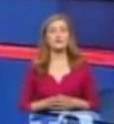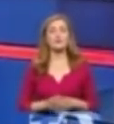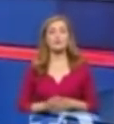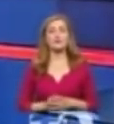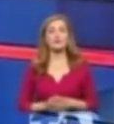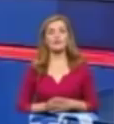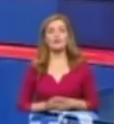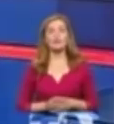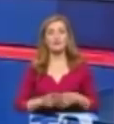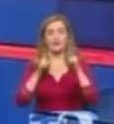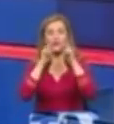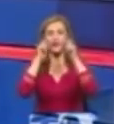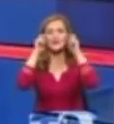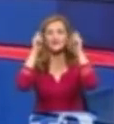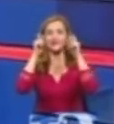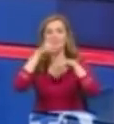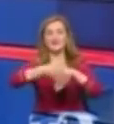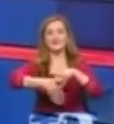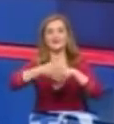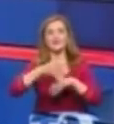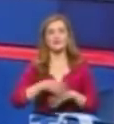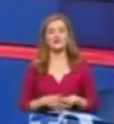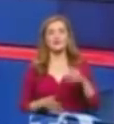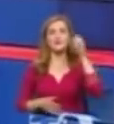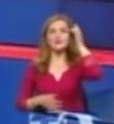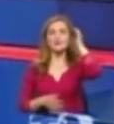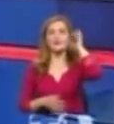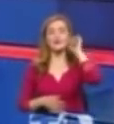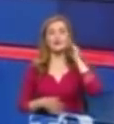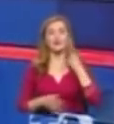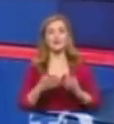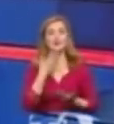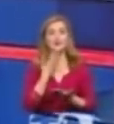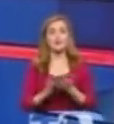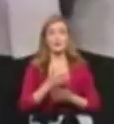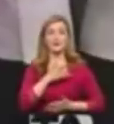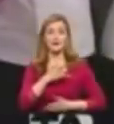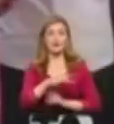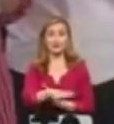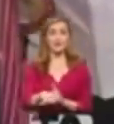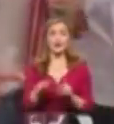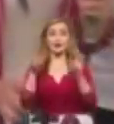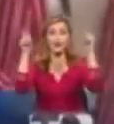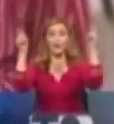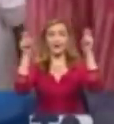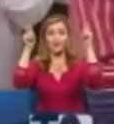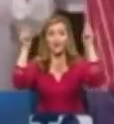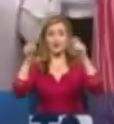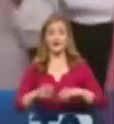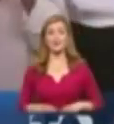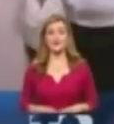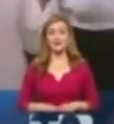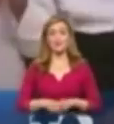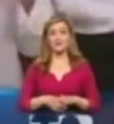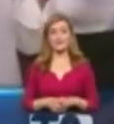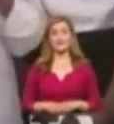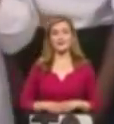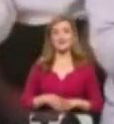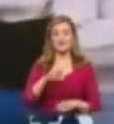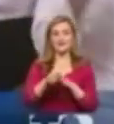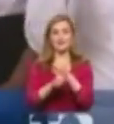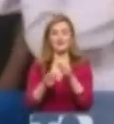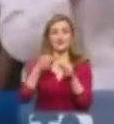¡Sudamericano! ¡Sudamericano! Muchas gracias, Helen. Aquí ya sentimos el ambiente a fiesta que se siente, porque este es el quinto